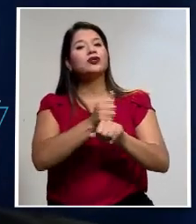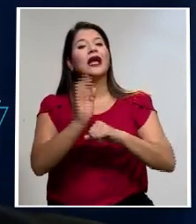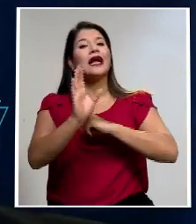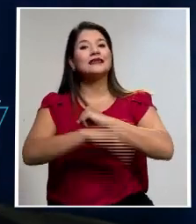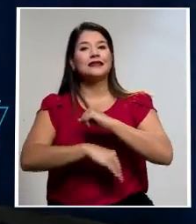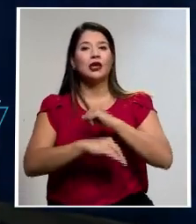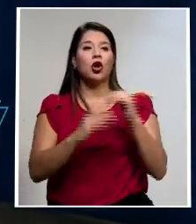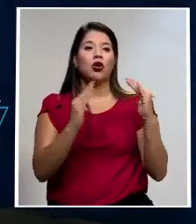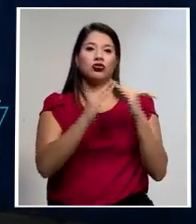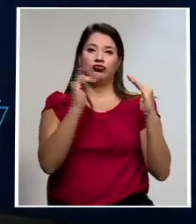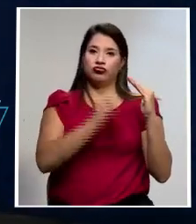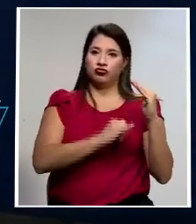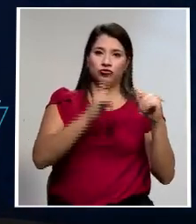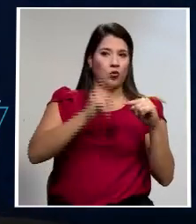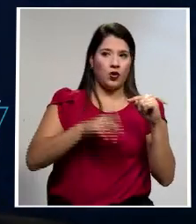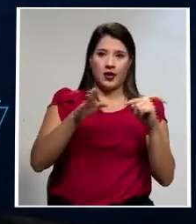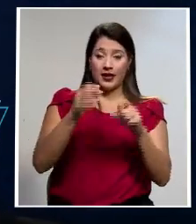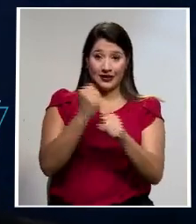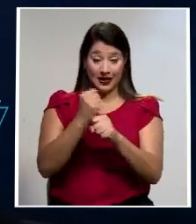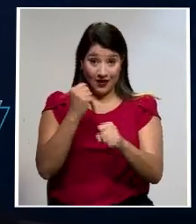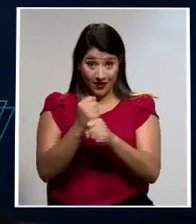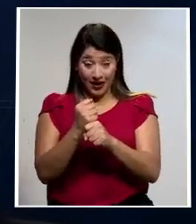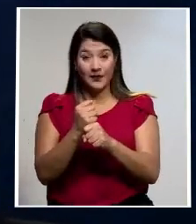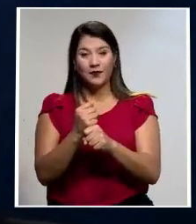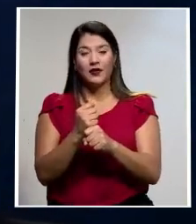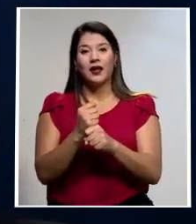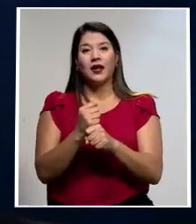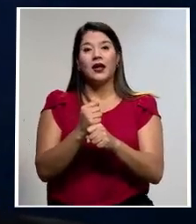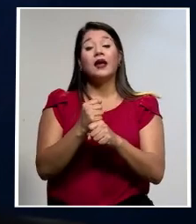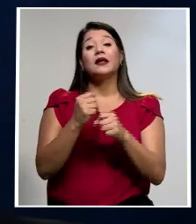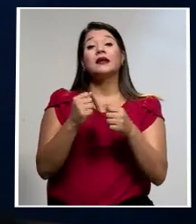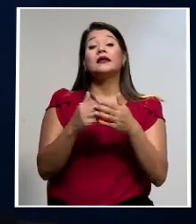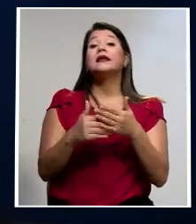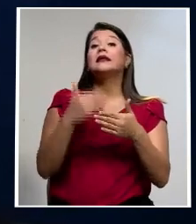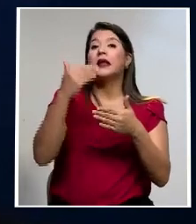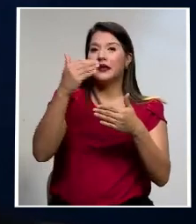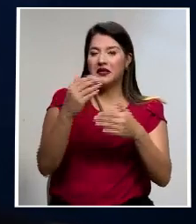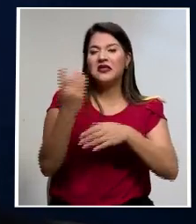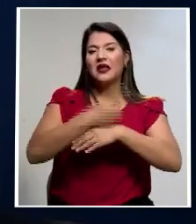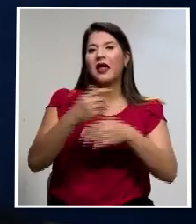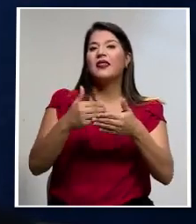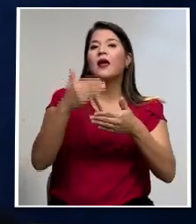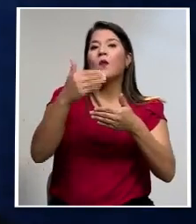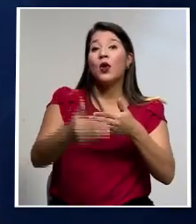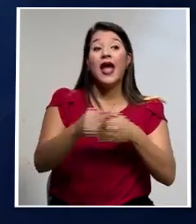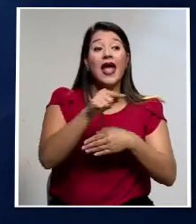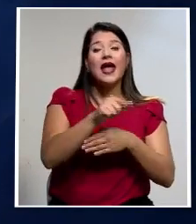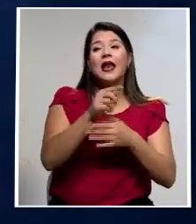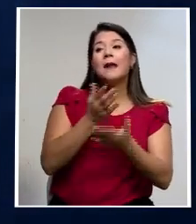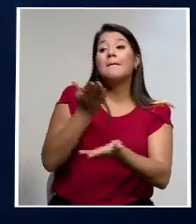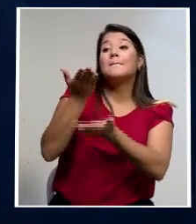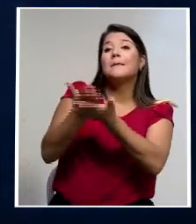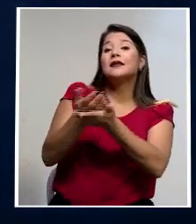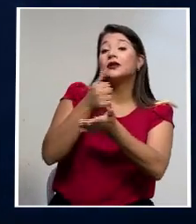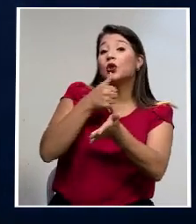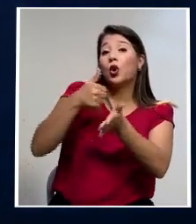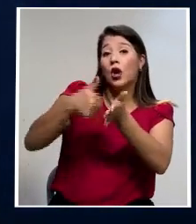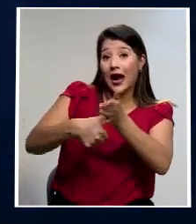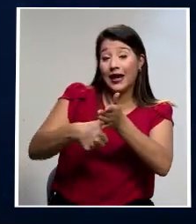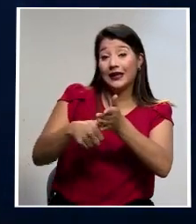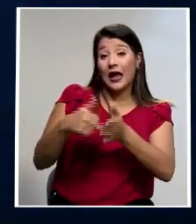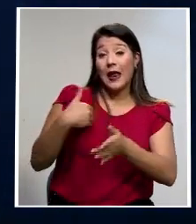caso conocido como Cochinilla. Días después de las detenciones por este caso, Rodríguez había presentado una carta